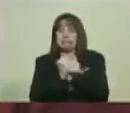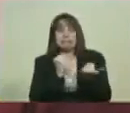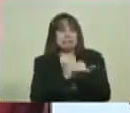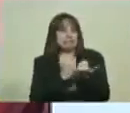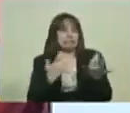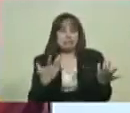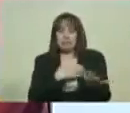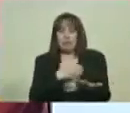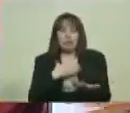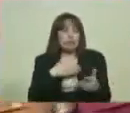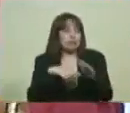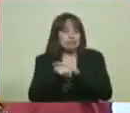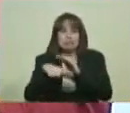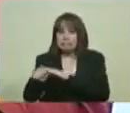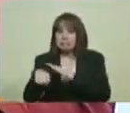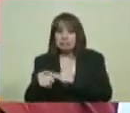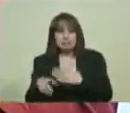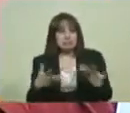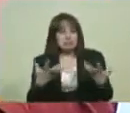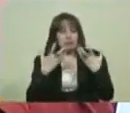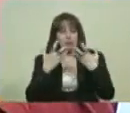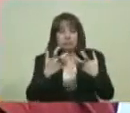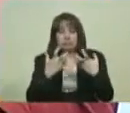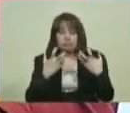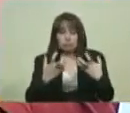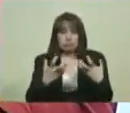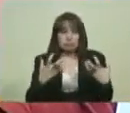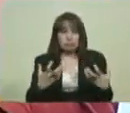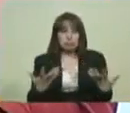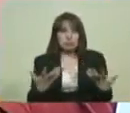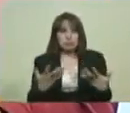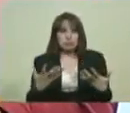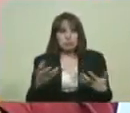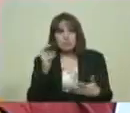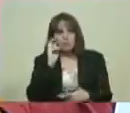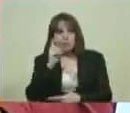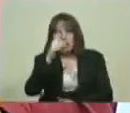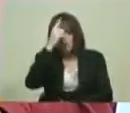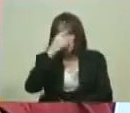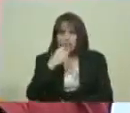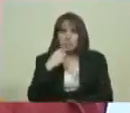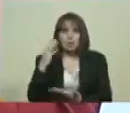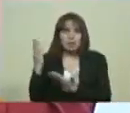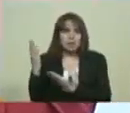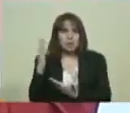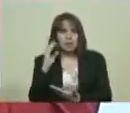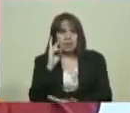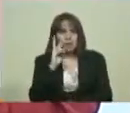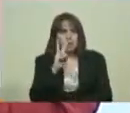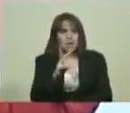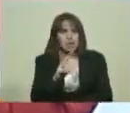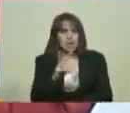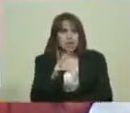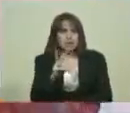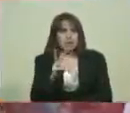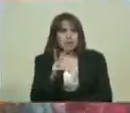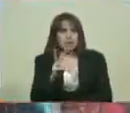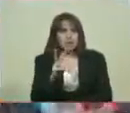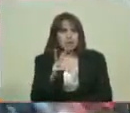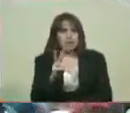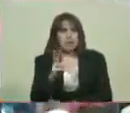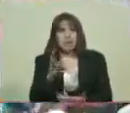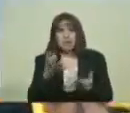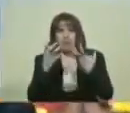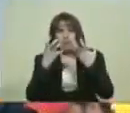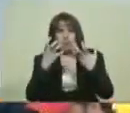se podía con tanta gente en la avenida Bolívar. No sé si podemos recrear las imágenes de la avenida Bolívar un poco más. De punta